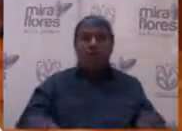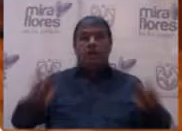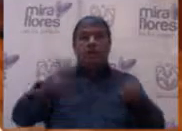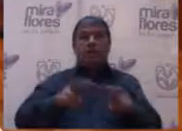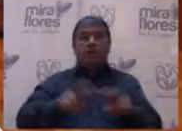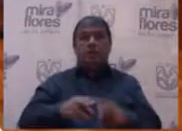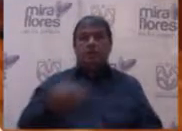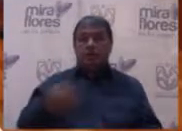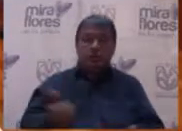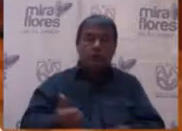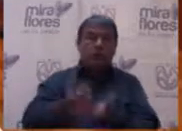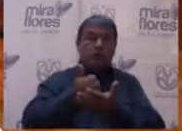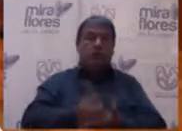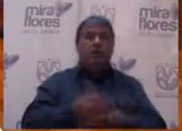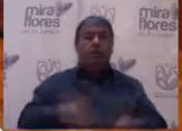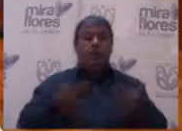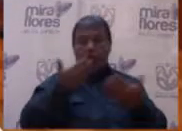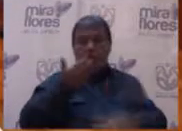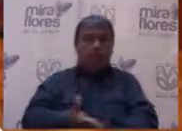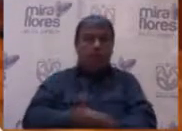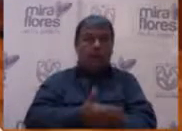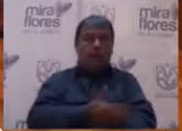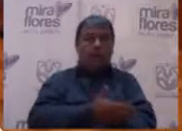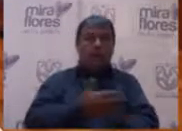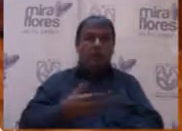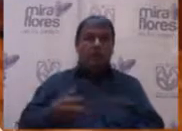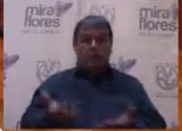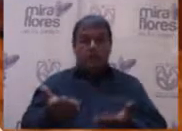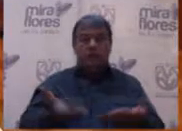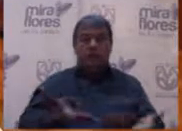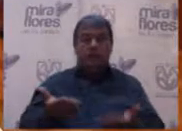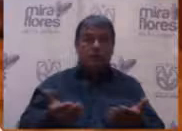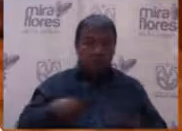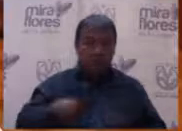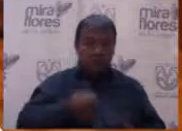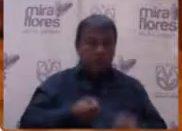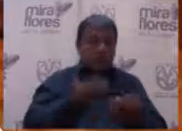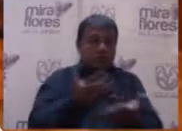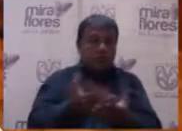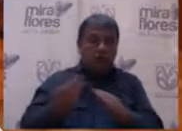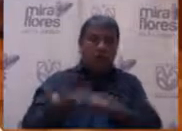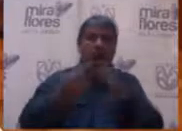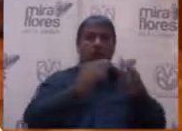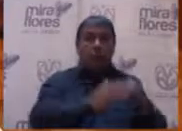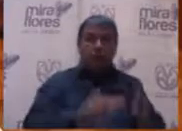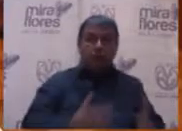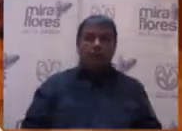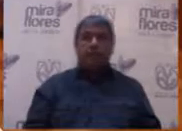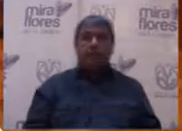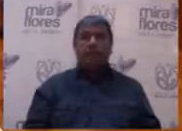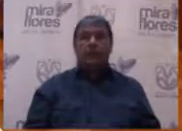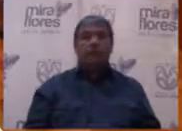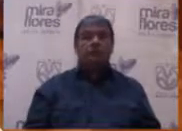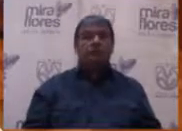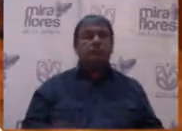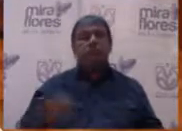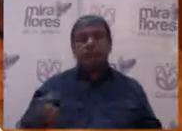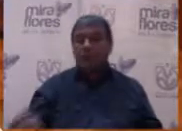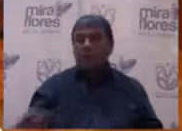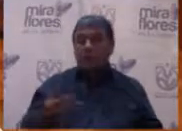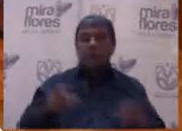valiosa. Siempre nos ayuda a poder mejorar en lo que son los servicios que nosotros estamos brindando a la comunidad. Porque fíjese,